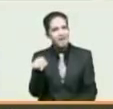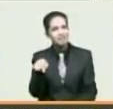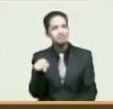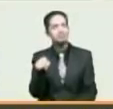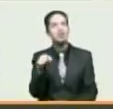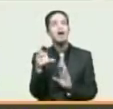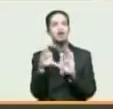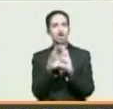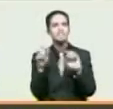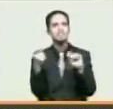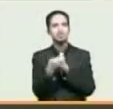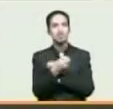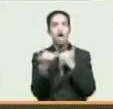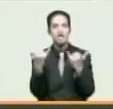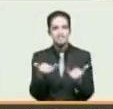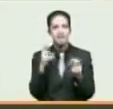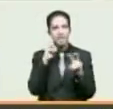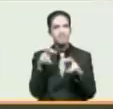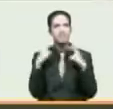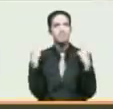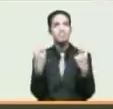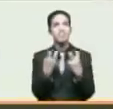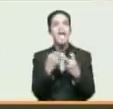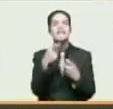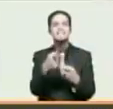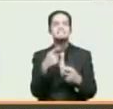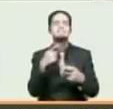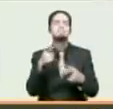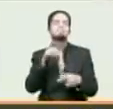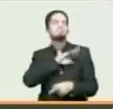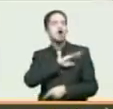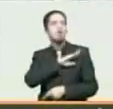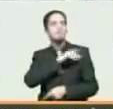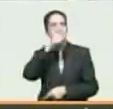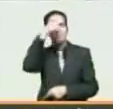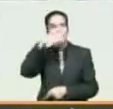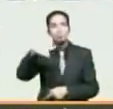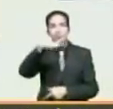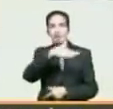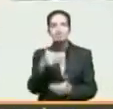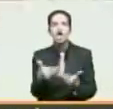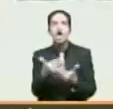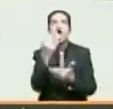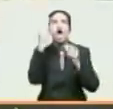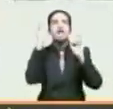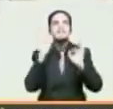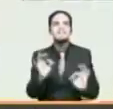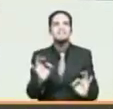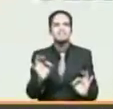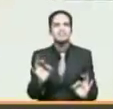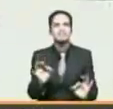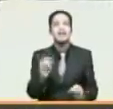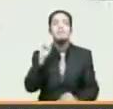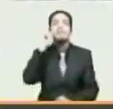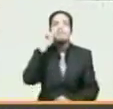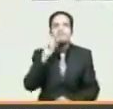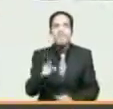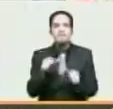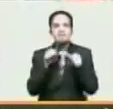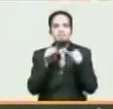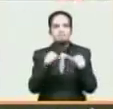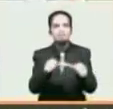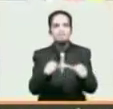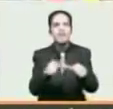es una Asamblea Nacional Constituyente insurgente, es popular, es originaria y debe seguir siendo